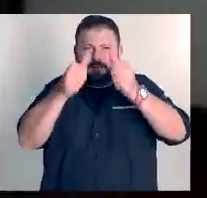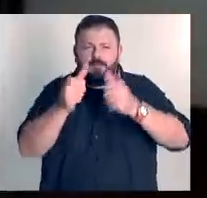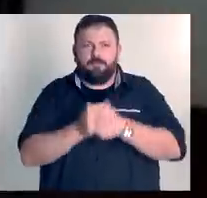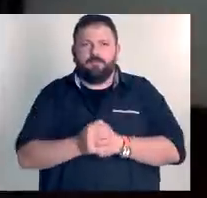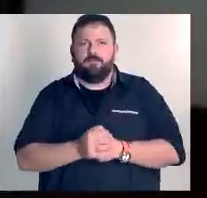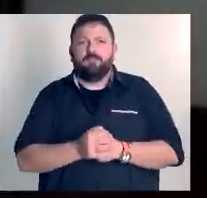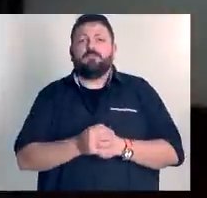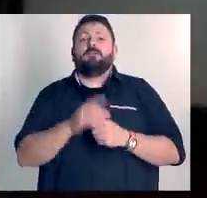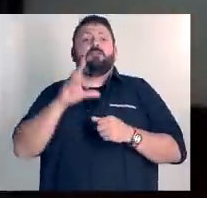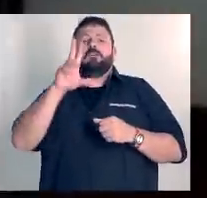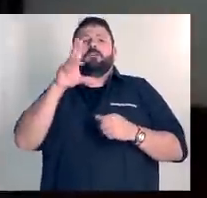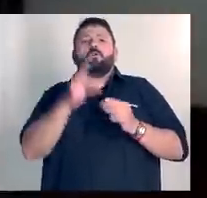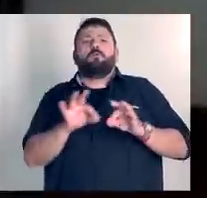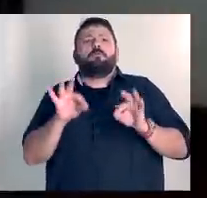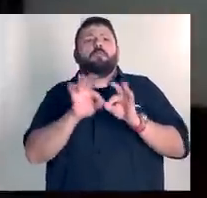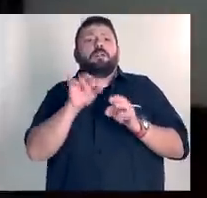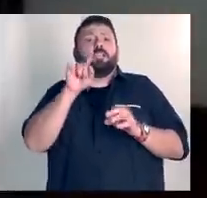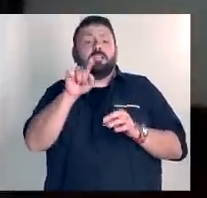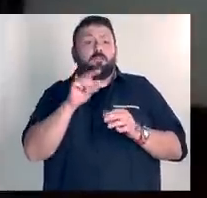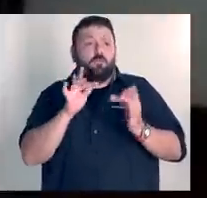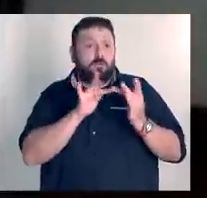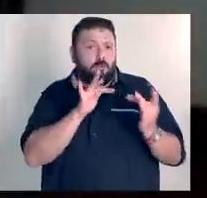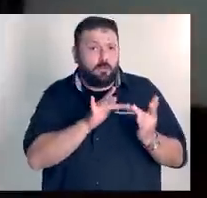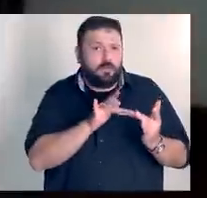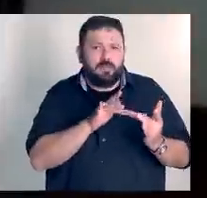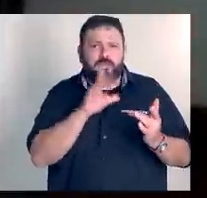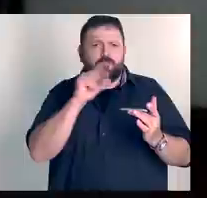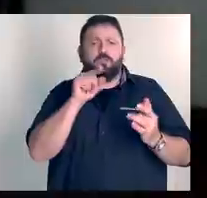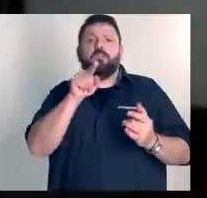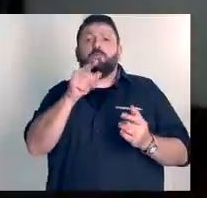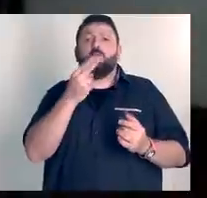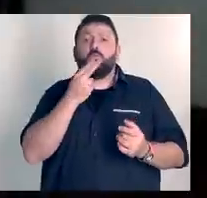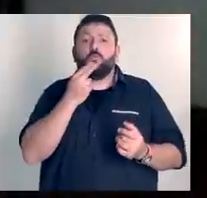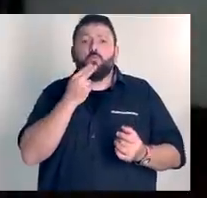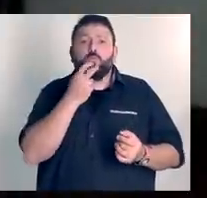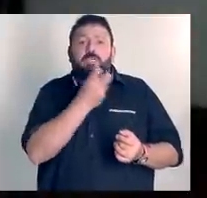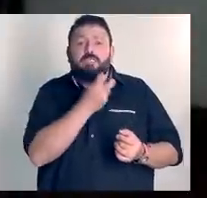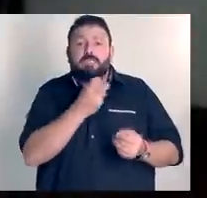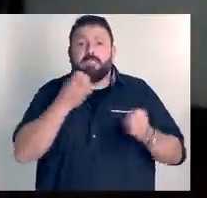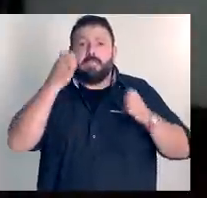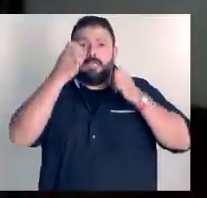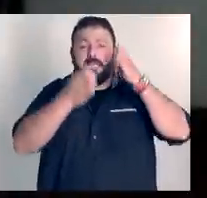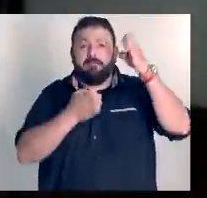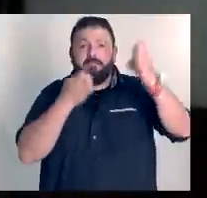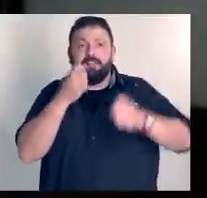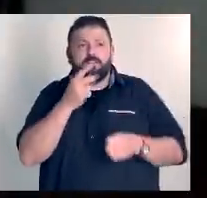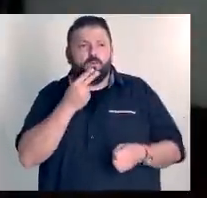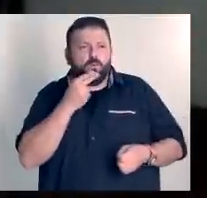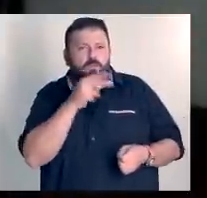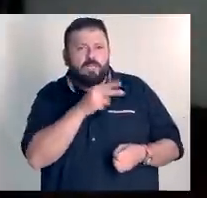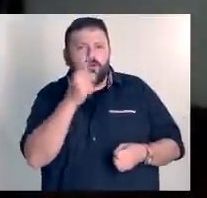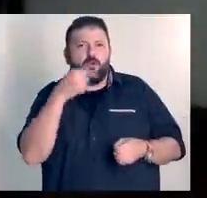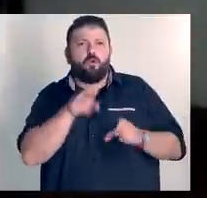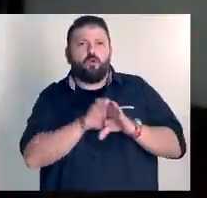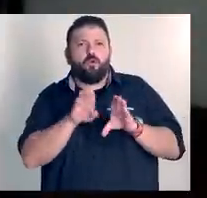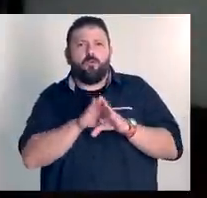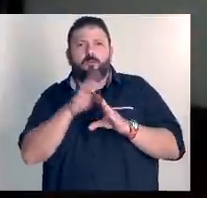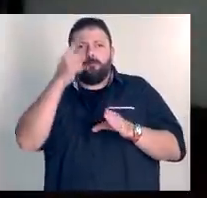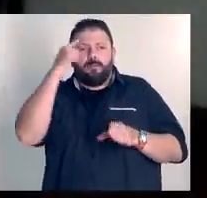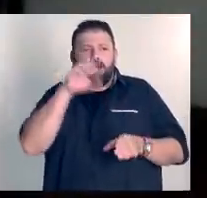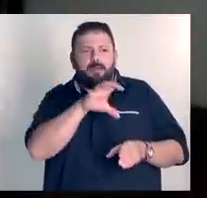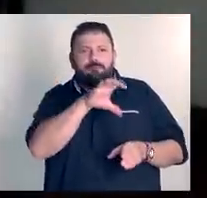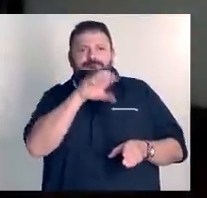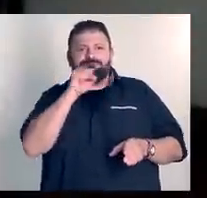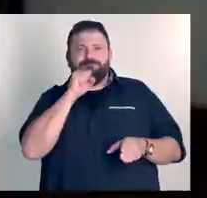tú te conectes nada más, lo importante es que tú utilices el evento del sábado como el pretexto para crecer